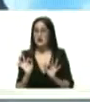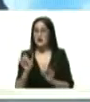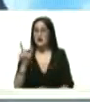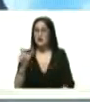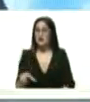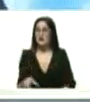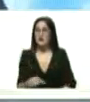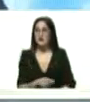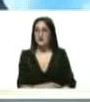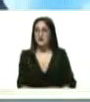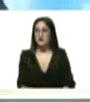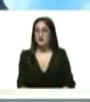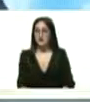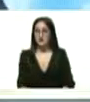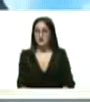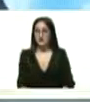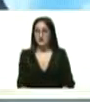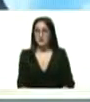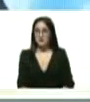para